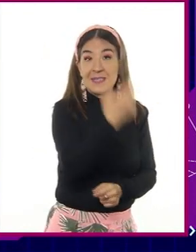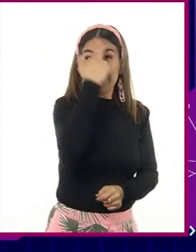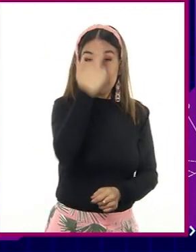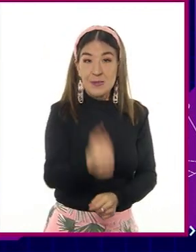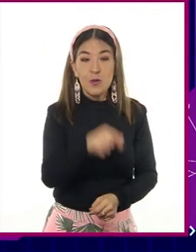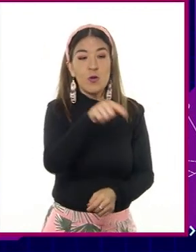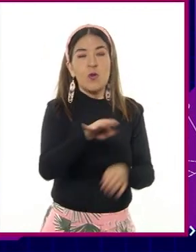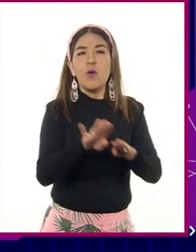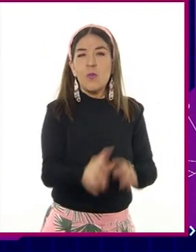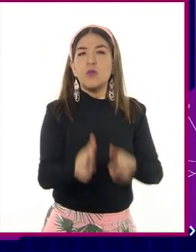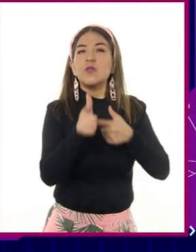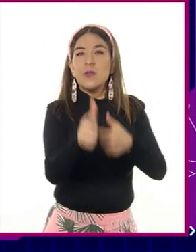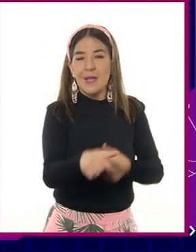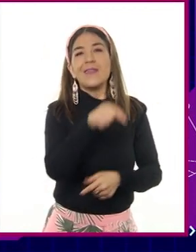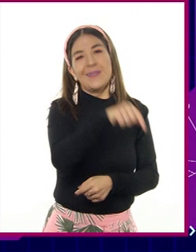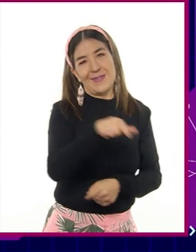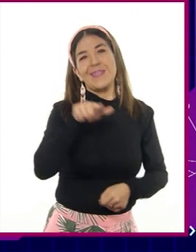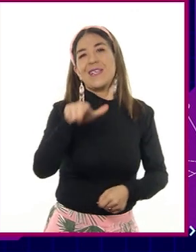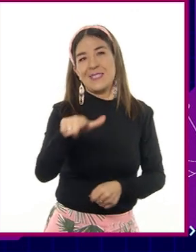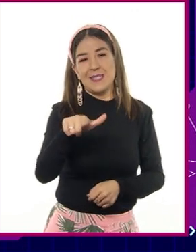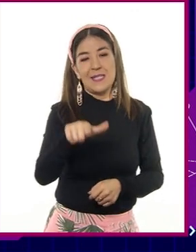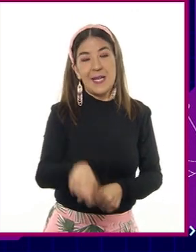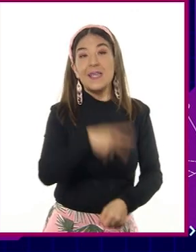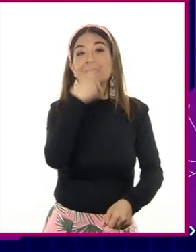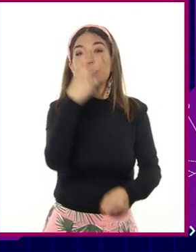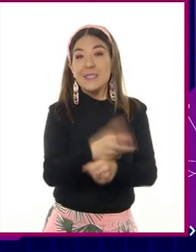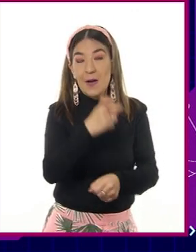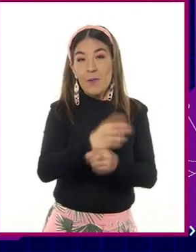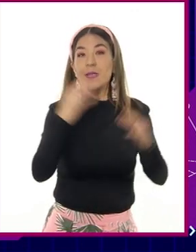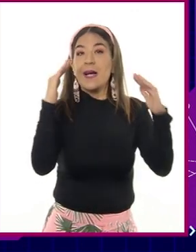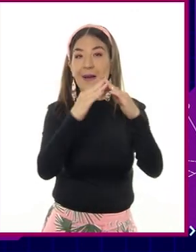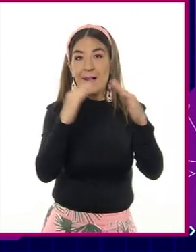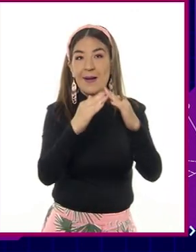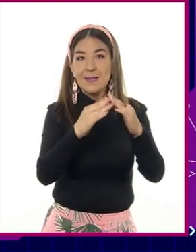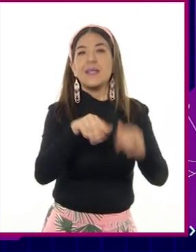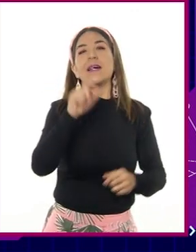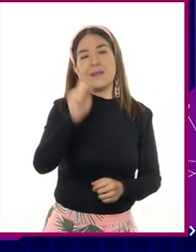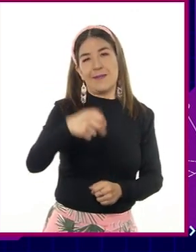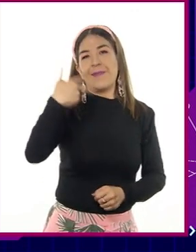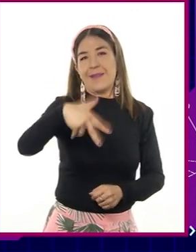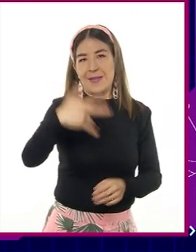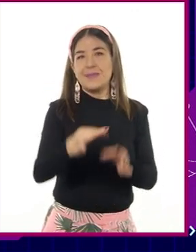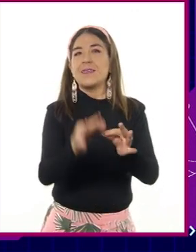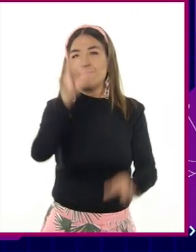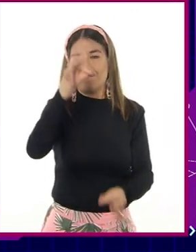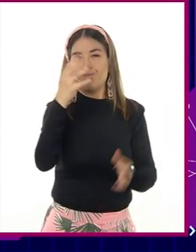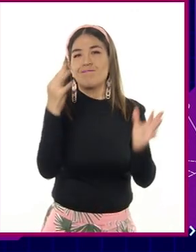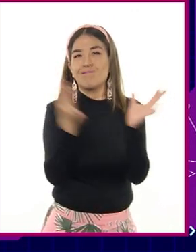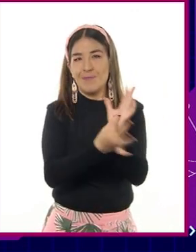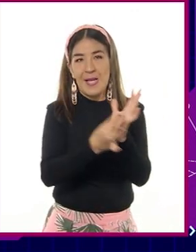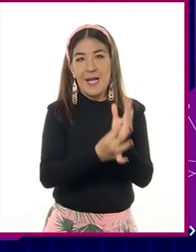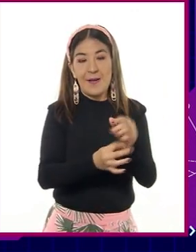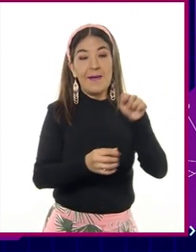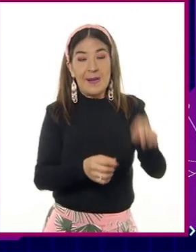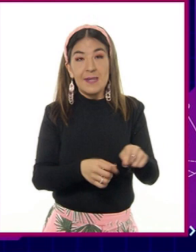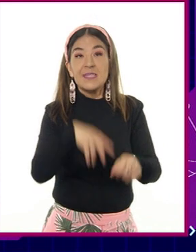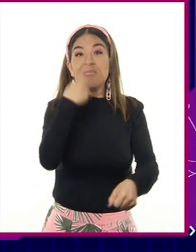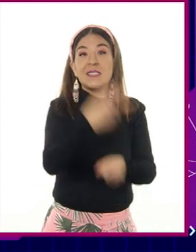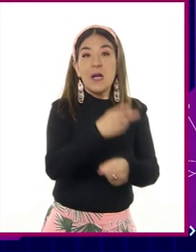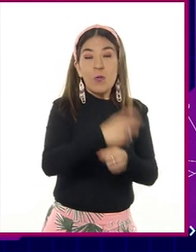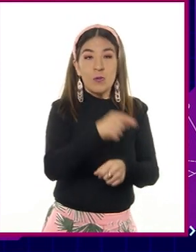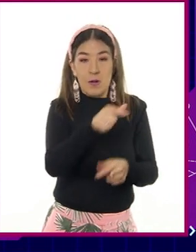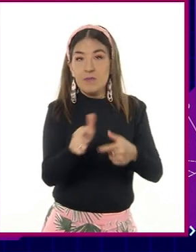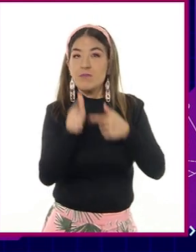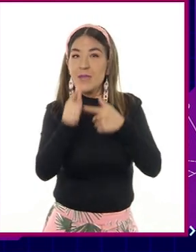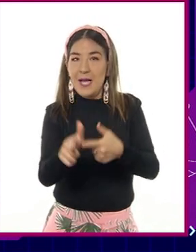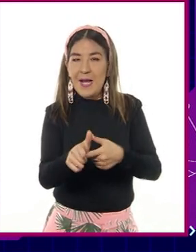término de la sucesión es 17. Para la segunda casa se ocuparon 13 varillas, por lo tanto, el segundo término de la